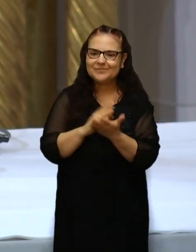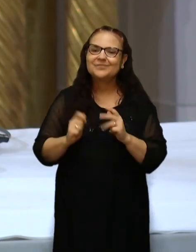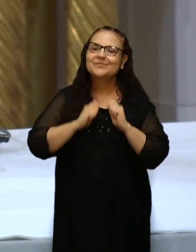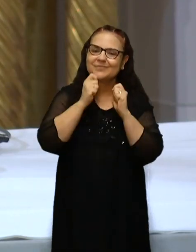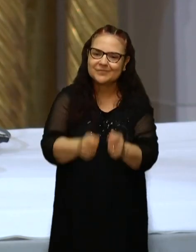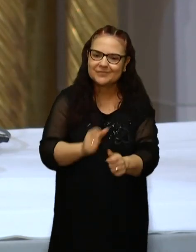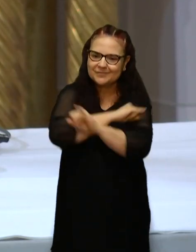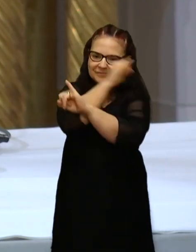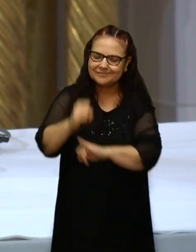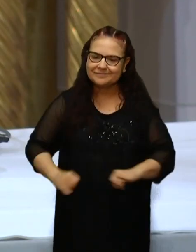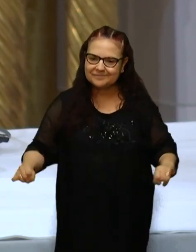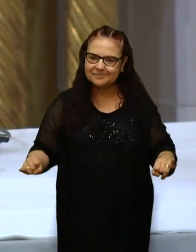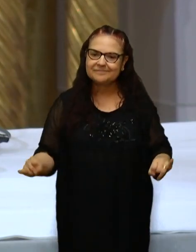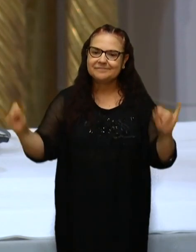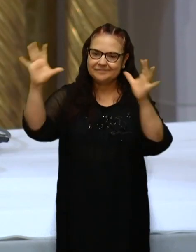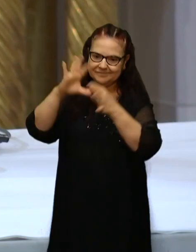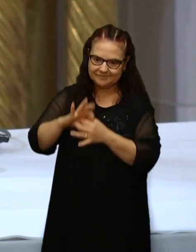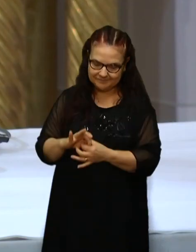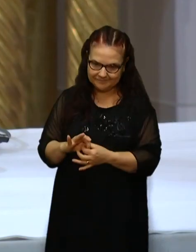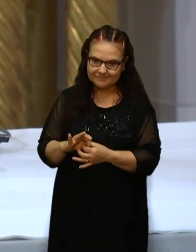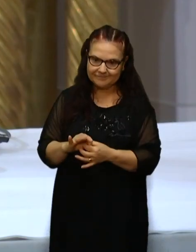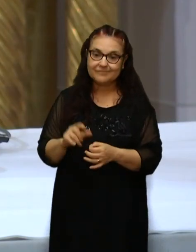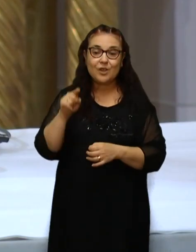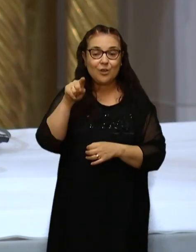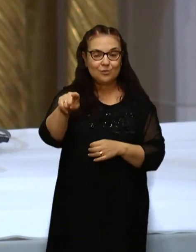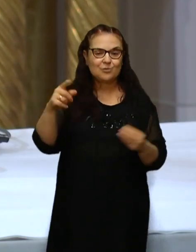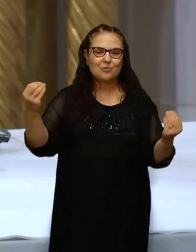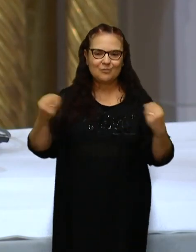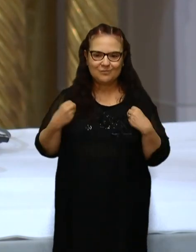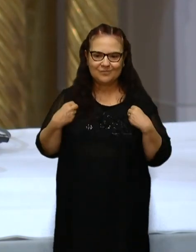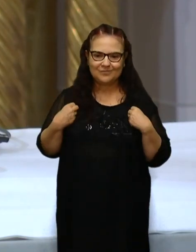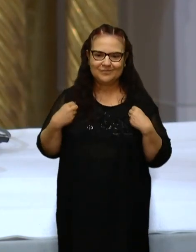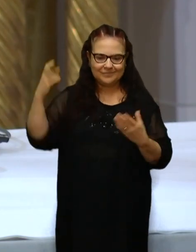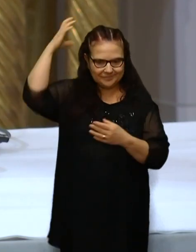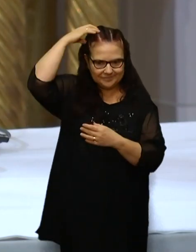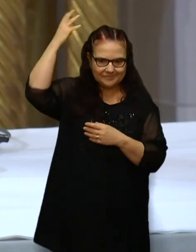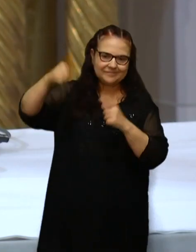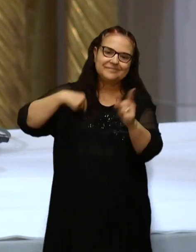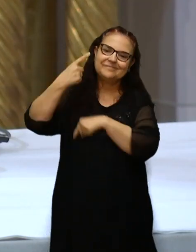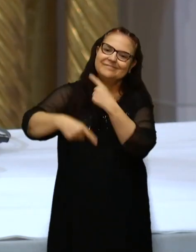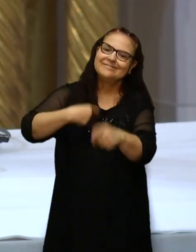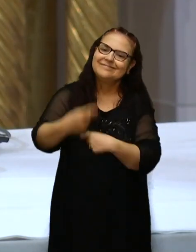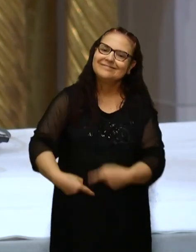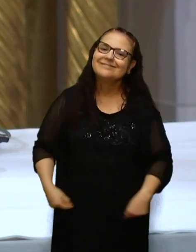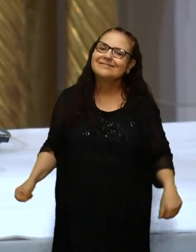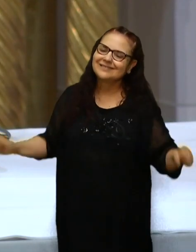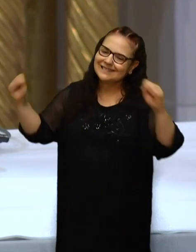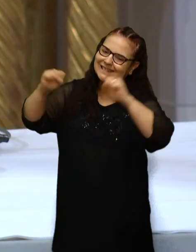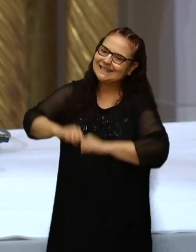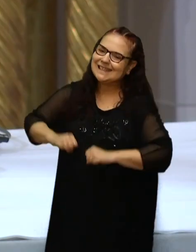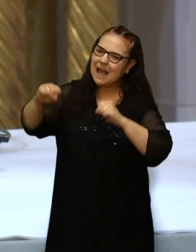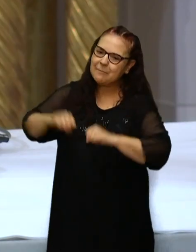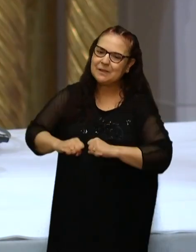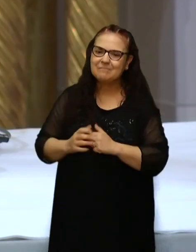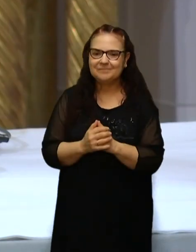palabra, concédele la paz y la unidad. Tú que vives y reinas por los siglos de los